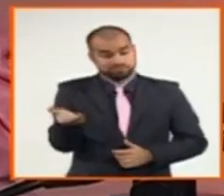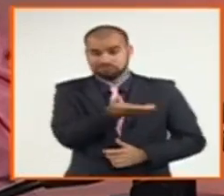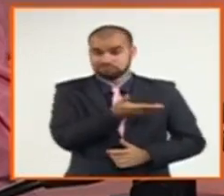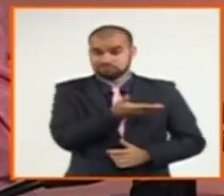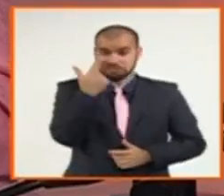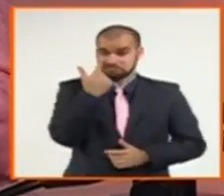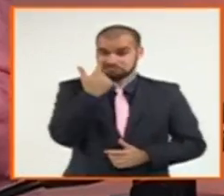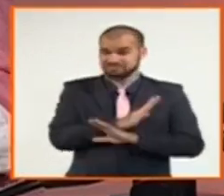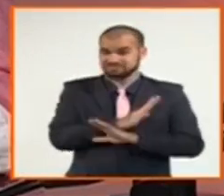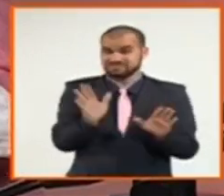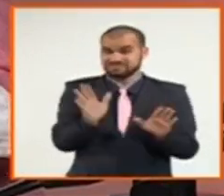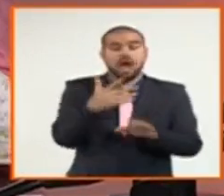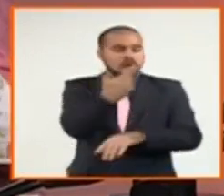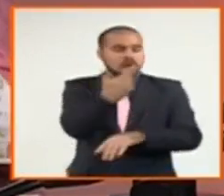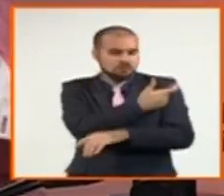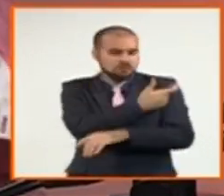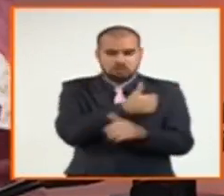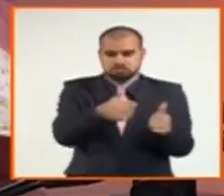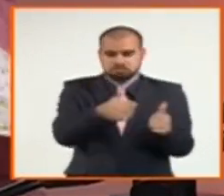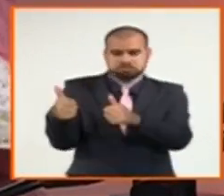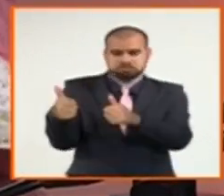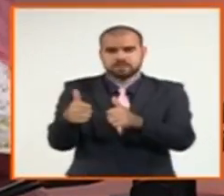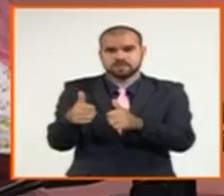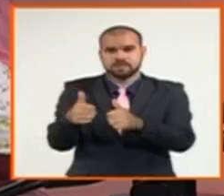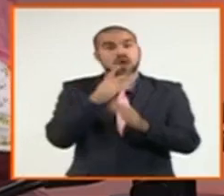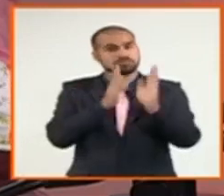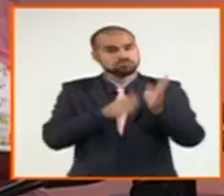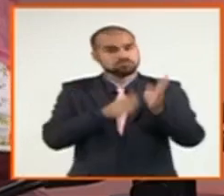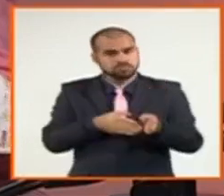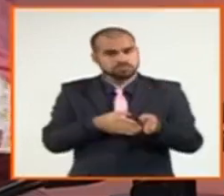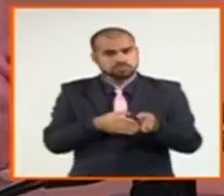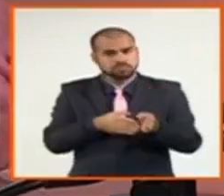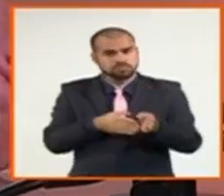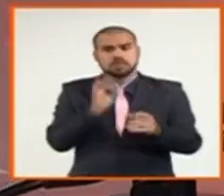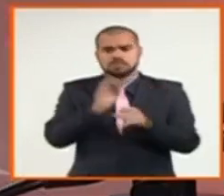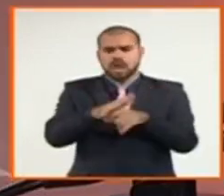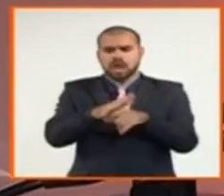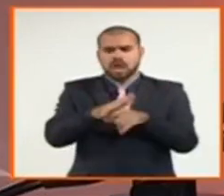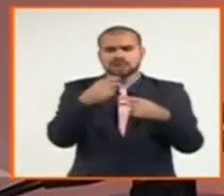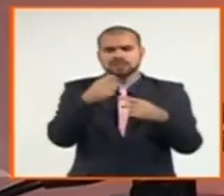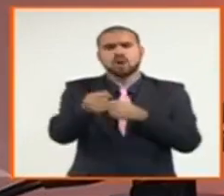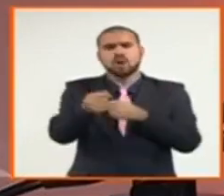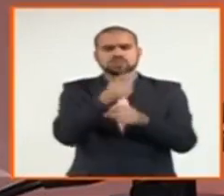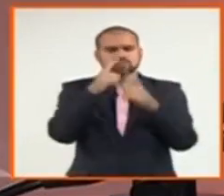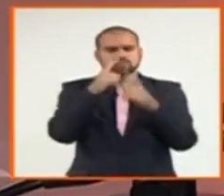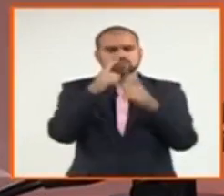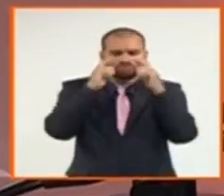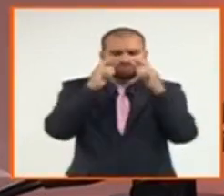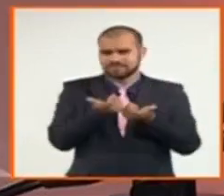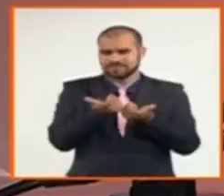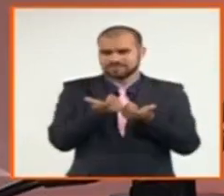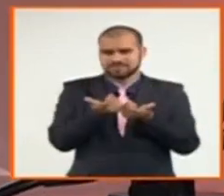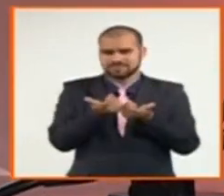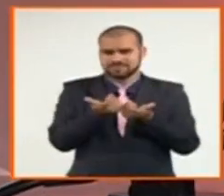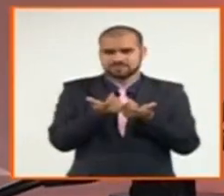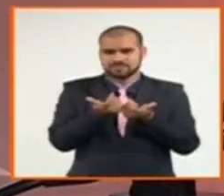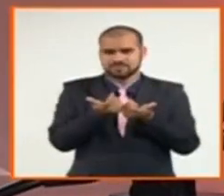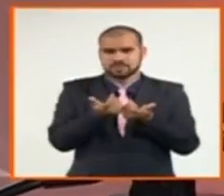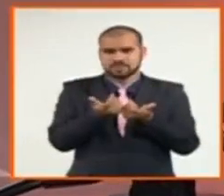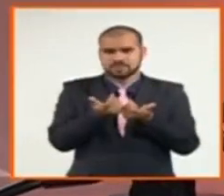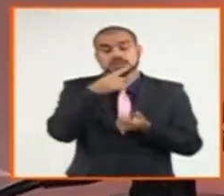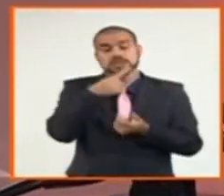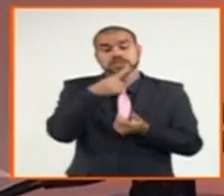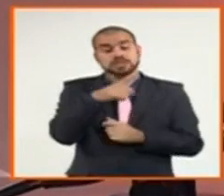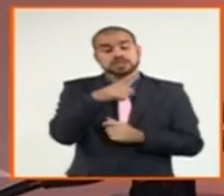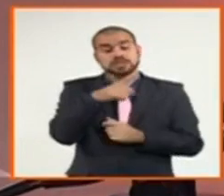también, como Lisé recordaba, los más disciplinados a la hora de usar el nasobuco, los que más llevaron a su casa las